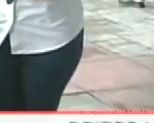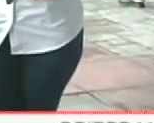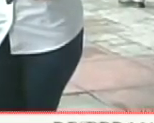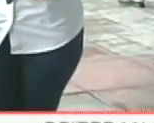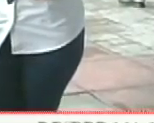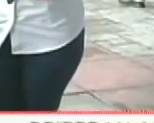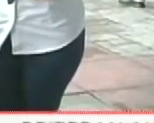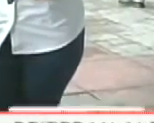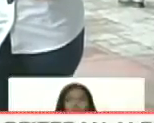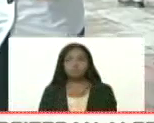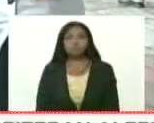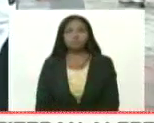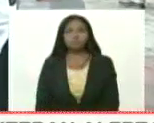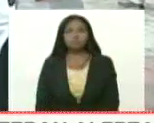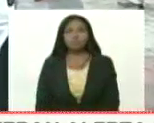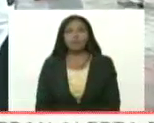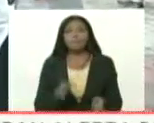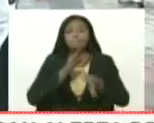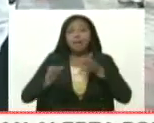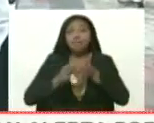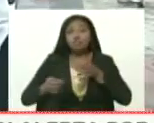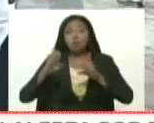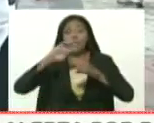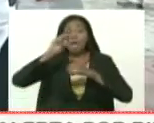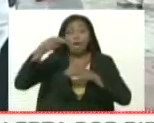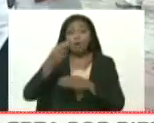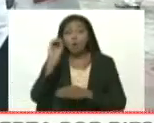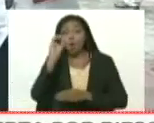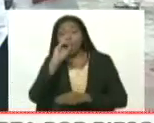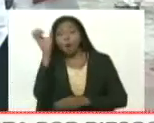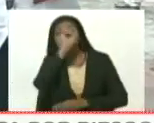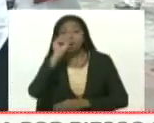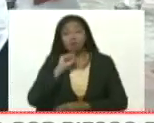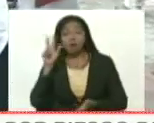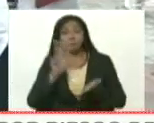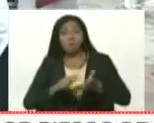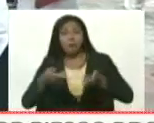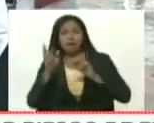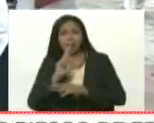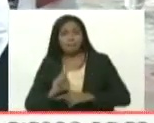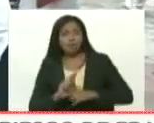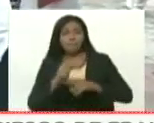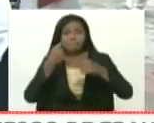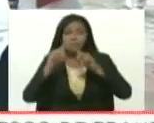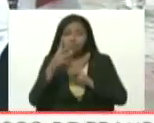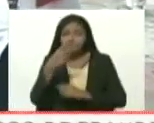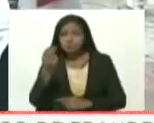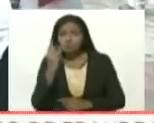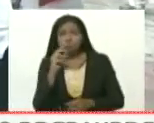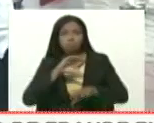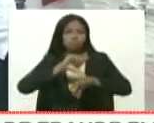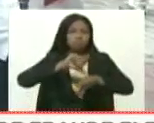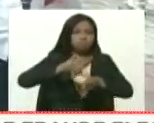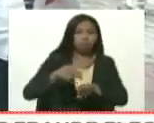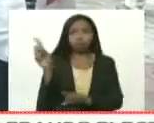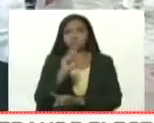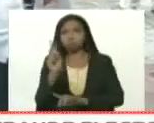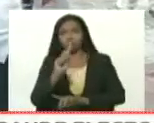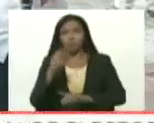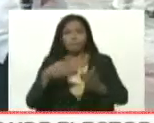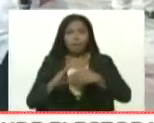petro, en euros, en bolívares, como hoy vamos a aprobar de manera inmediata. Pero no tardemos más, vamos a